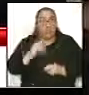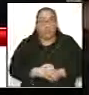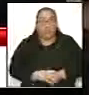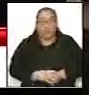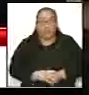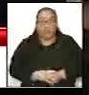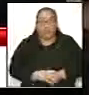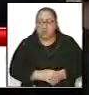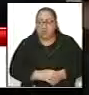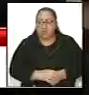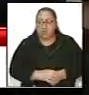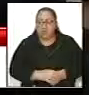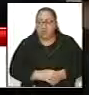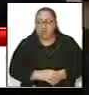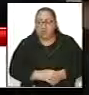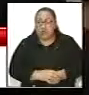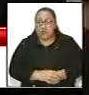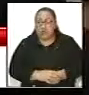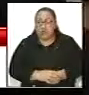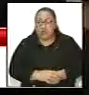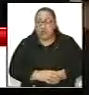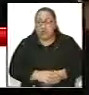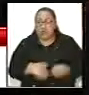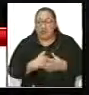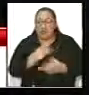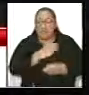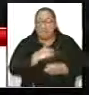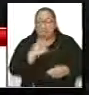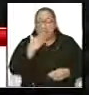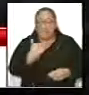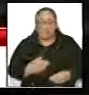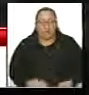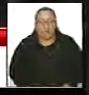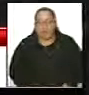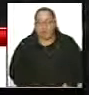de conveniencia para el Estado. Gracias.